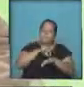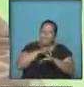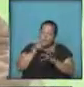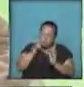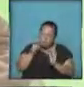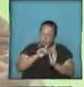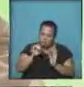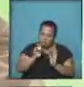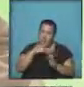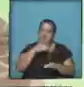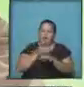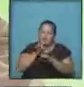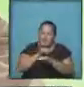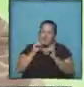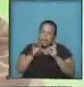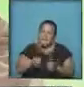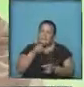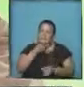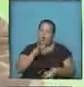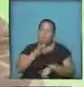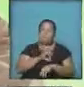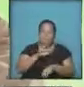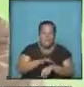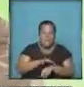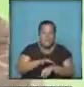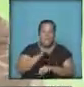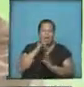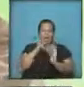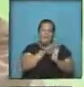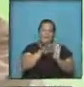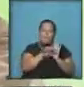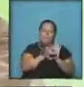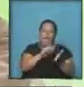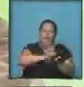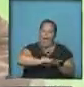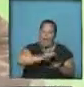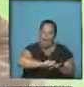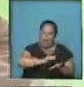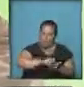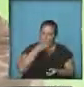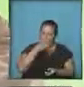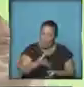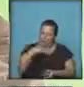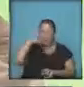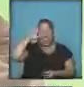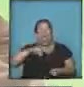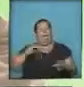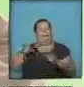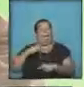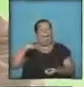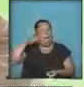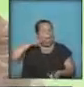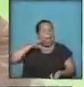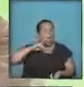Es aconsejable también que el médico dé las indicaciones por escrito. Perfecto. A veces nos olvidamos de lo que nos